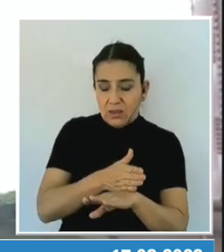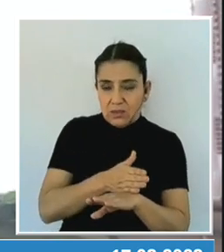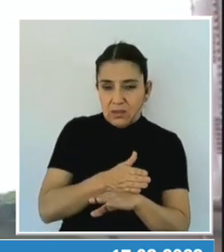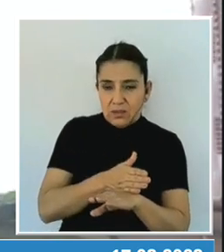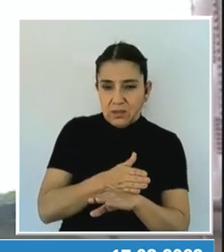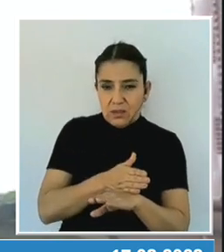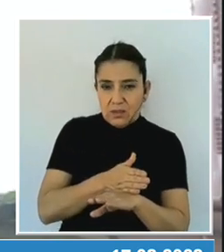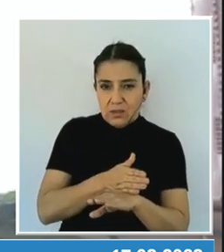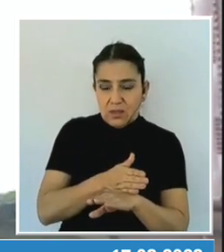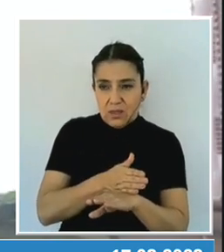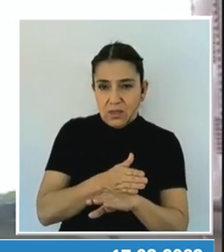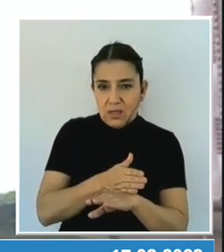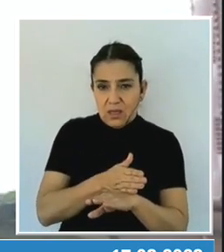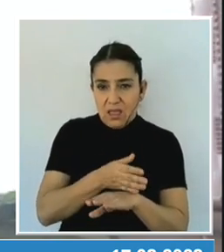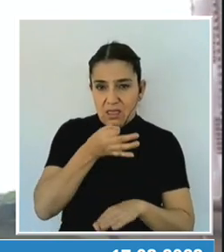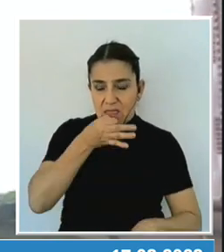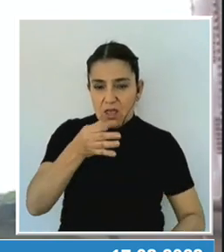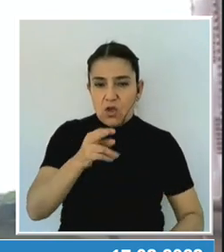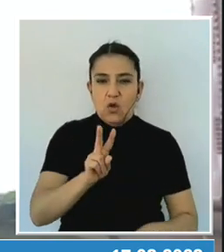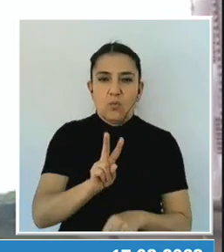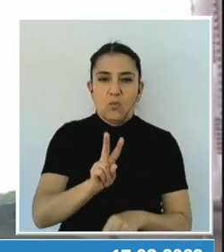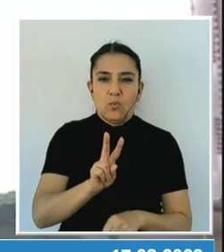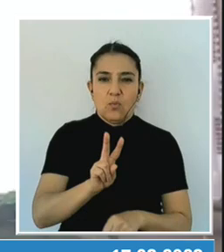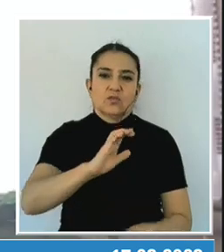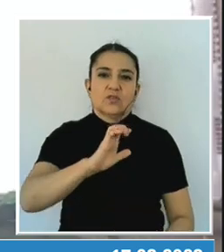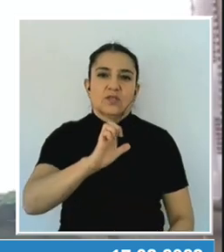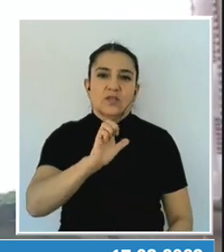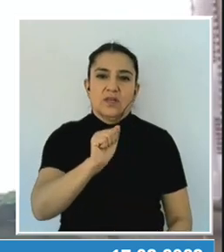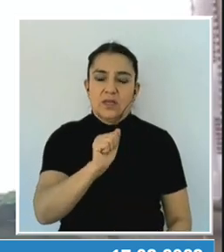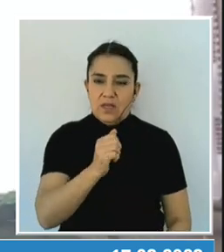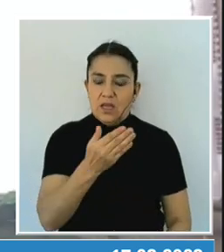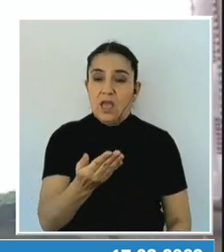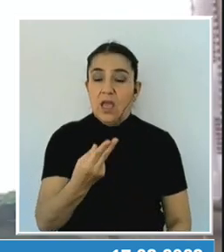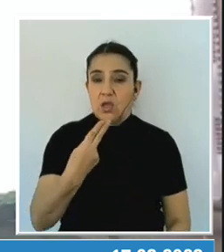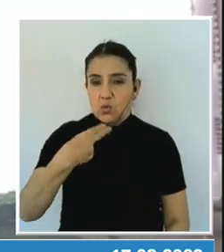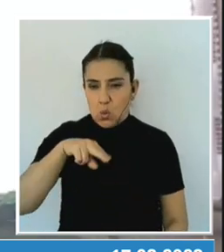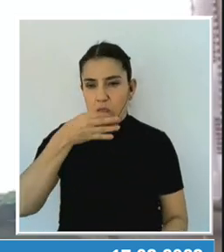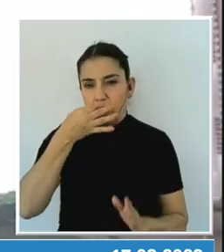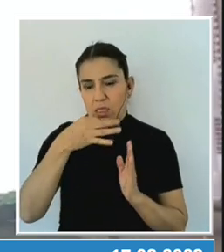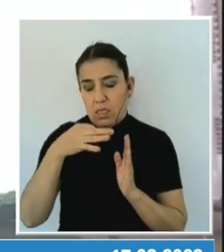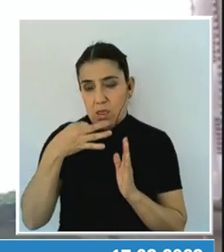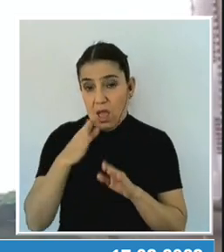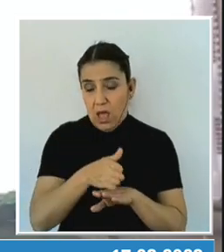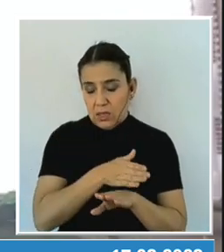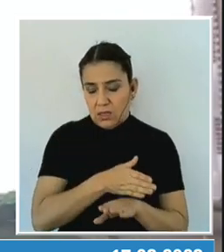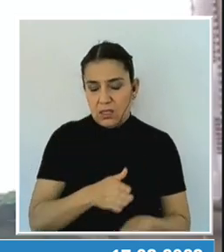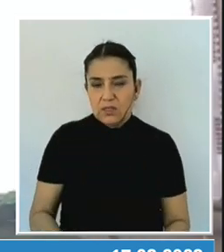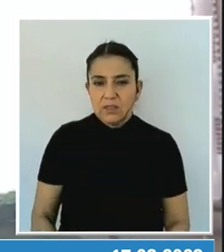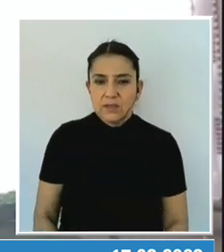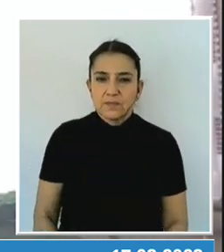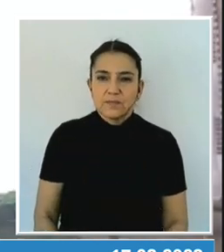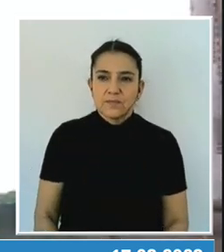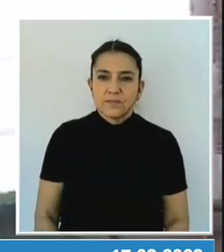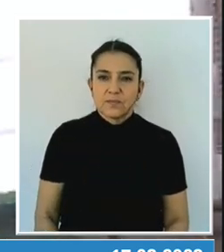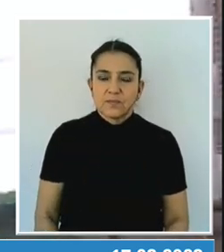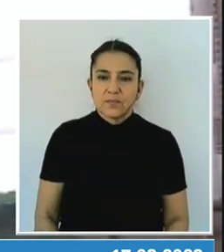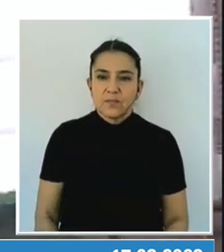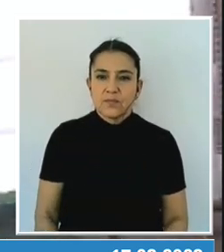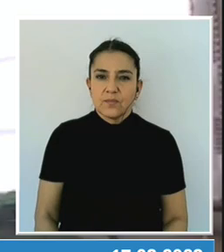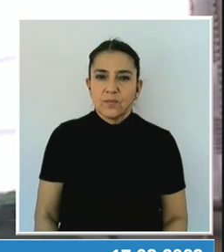el profesor Zea en su exposición reciente, ¿no? La que acaba de finalizar,